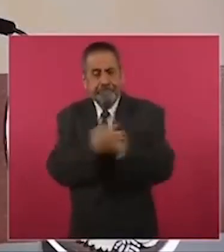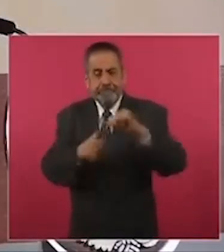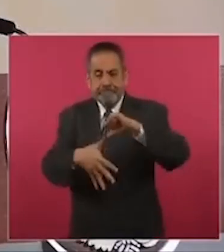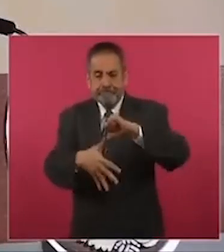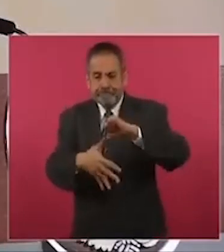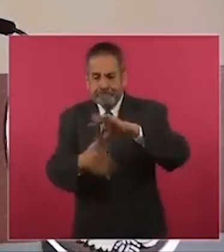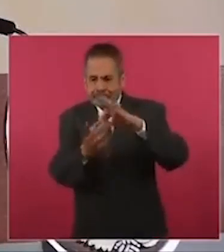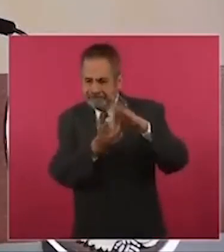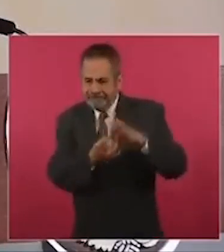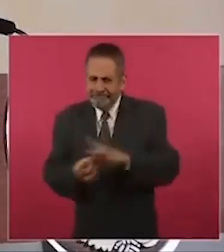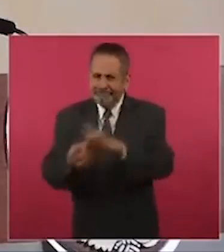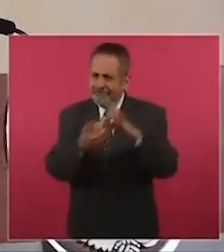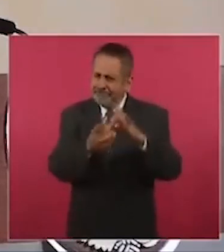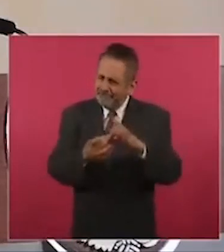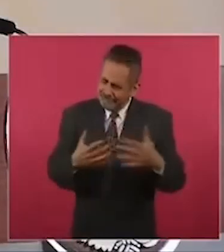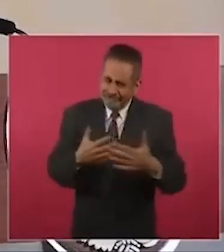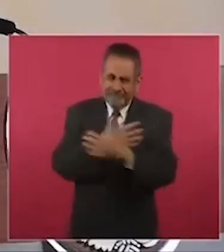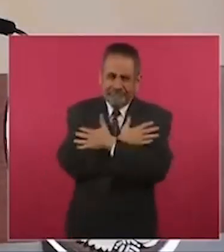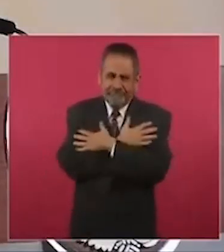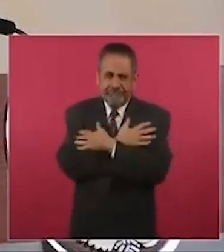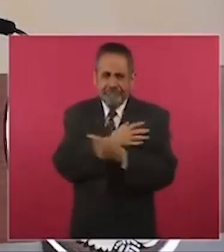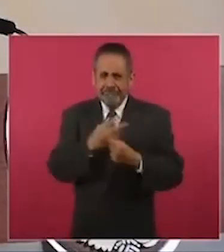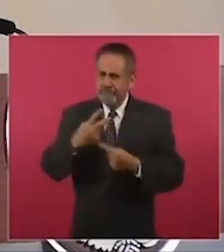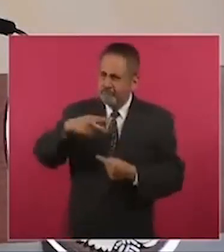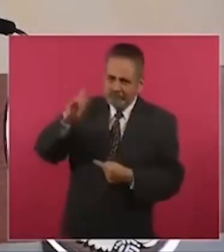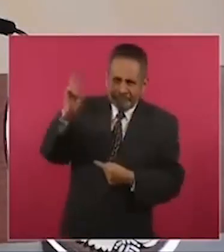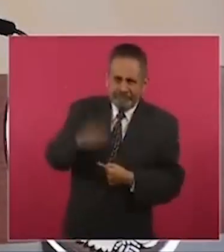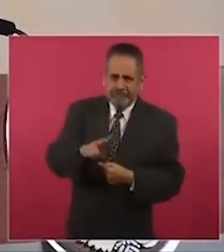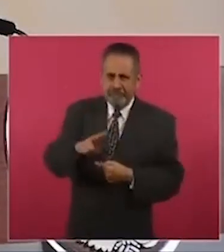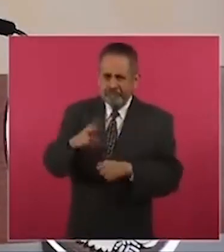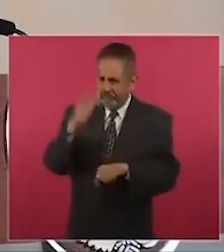no, porque su gobierno ya los está apoyando.